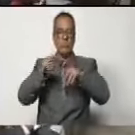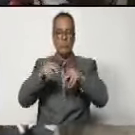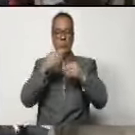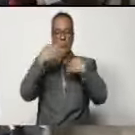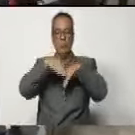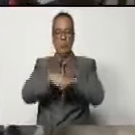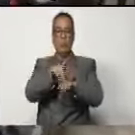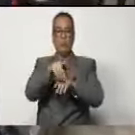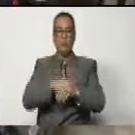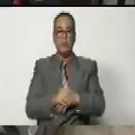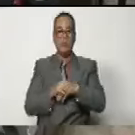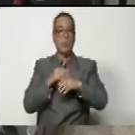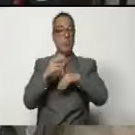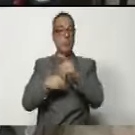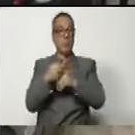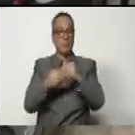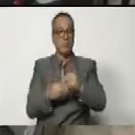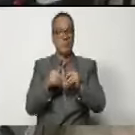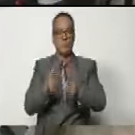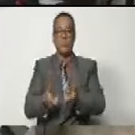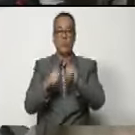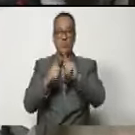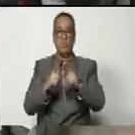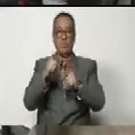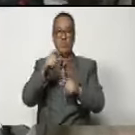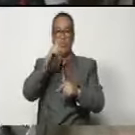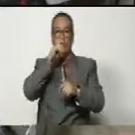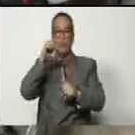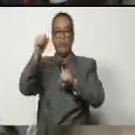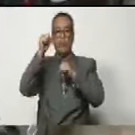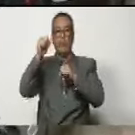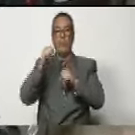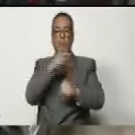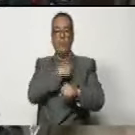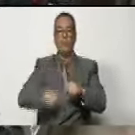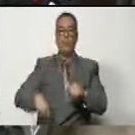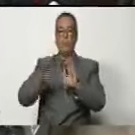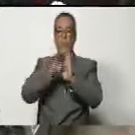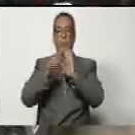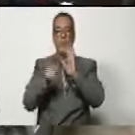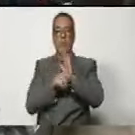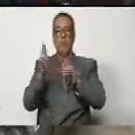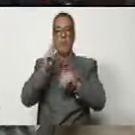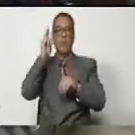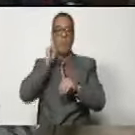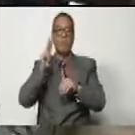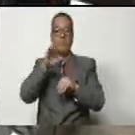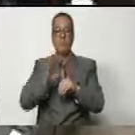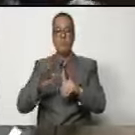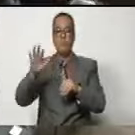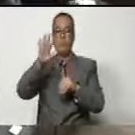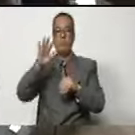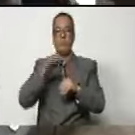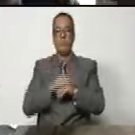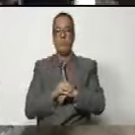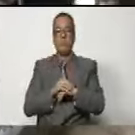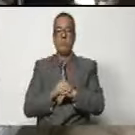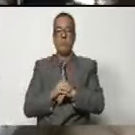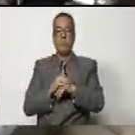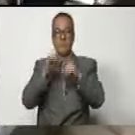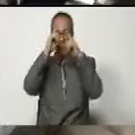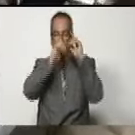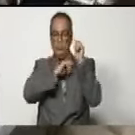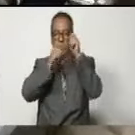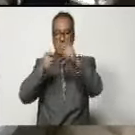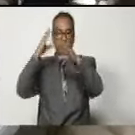Soberanía e Integración, mediante los cuales se autoriza al ciudadano Nicolás Maduro Moros, presidente constitucional de la República Bolivariana de Venezuela,